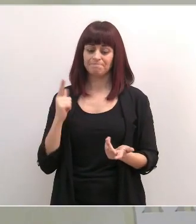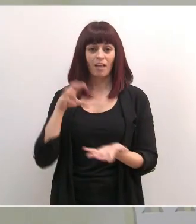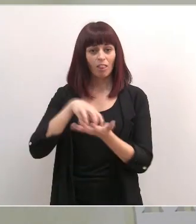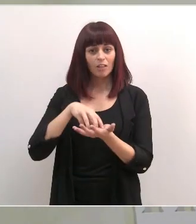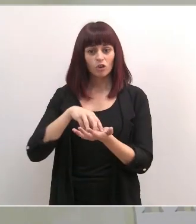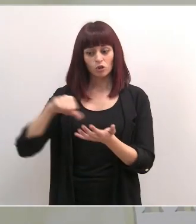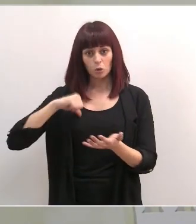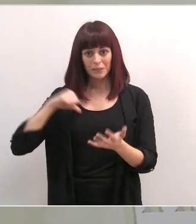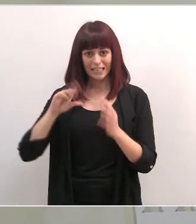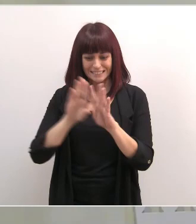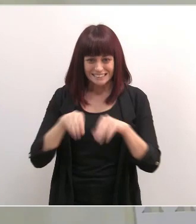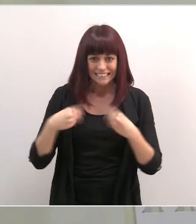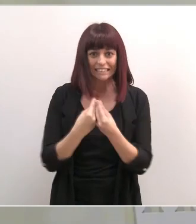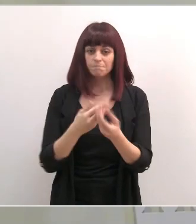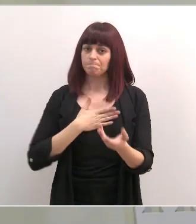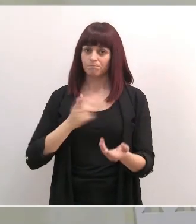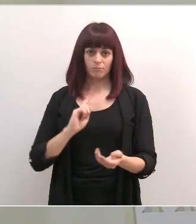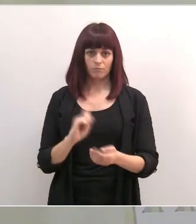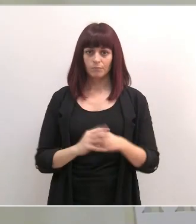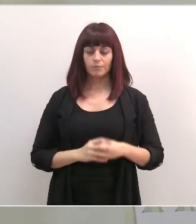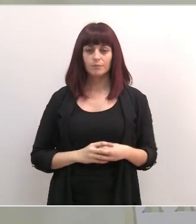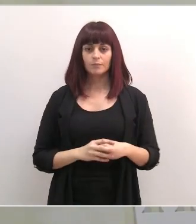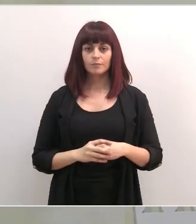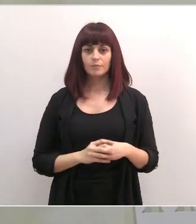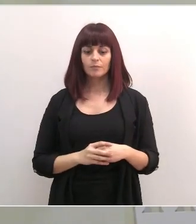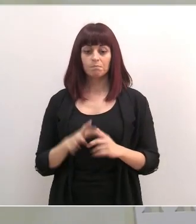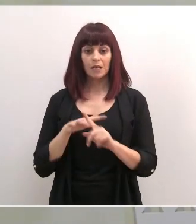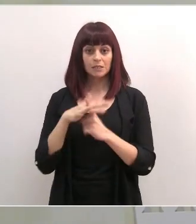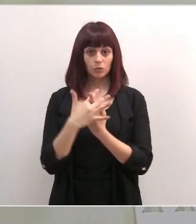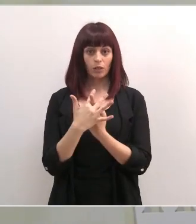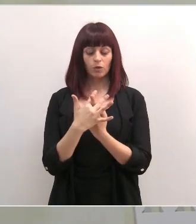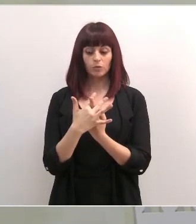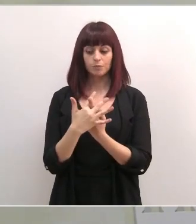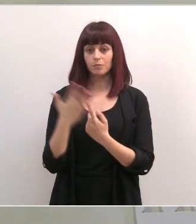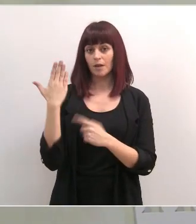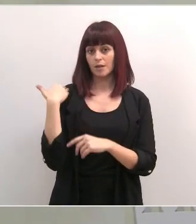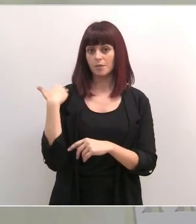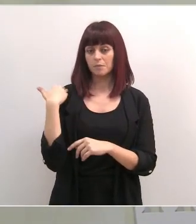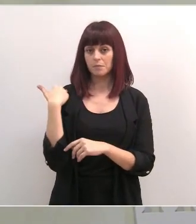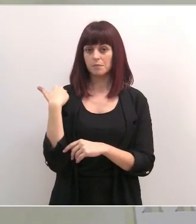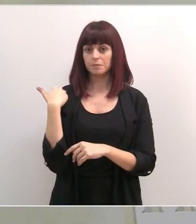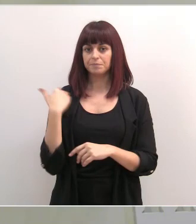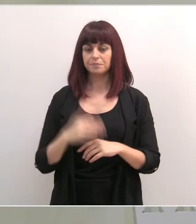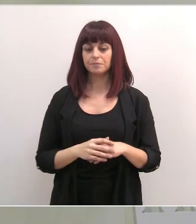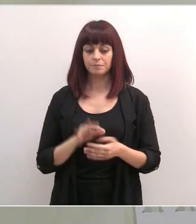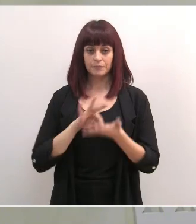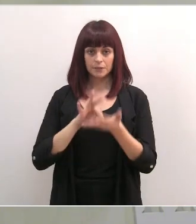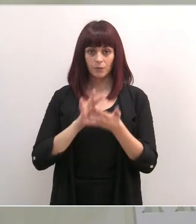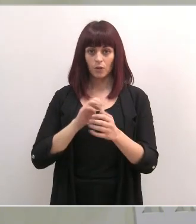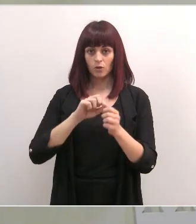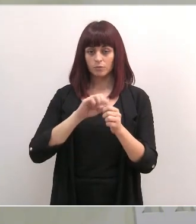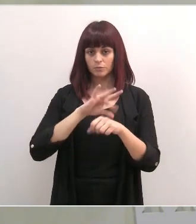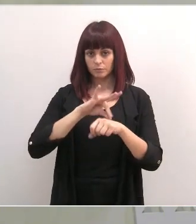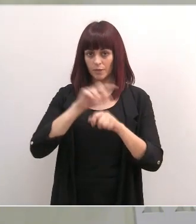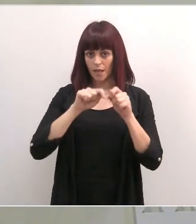hospitalarios en una situación no deseable para nadie. La situación concreta a día de ayer, según el Servicio de